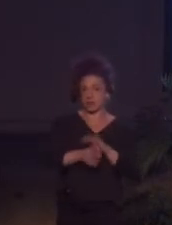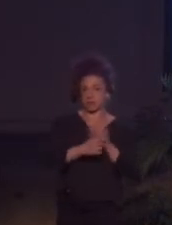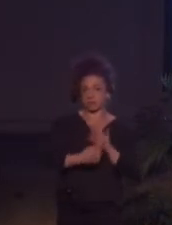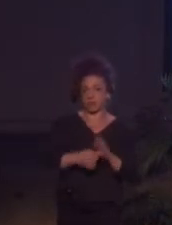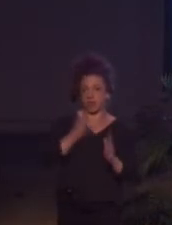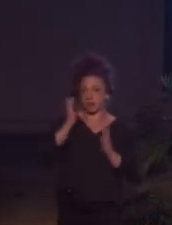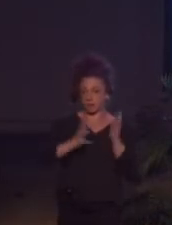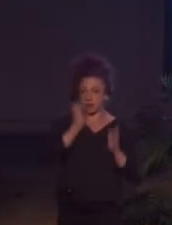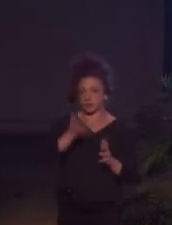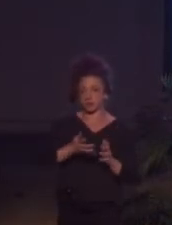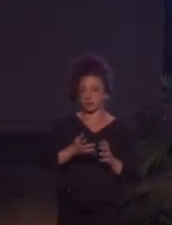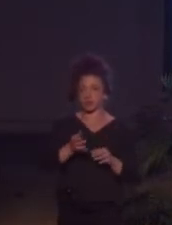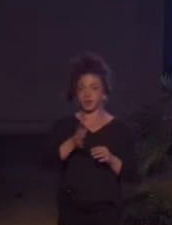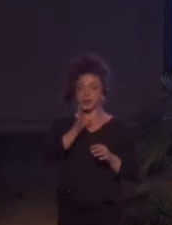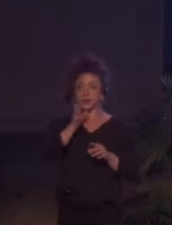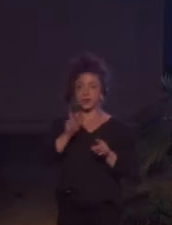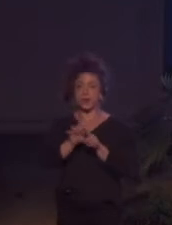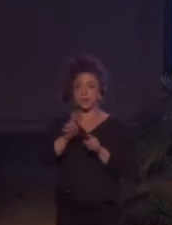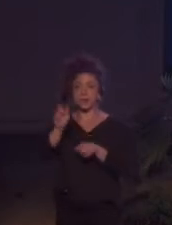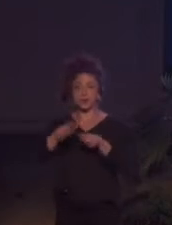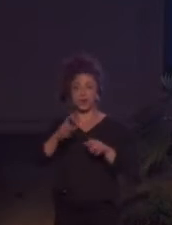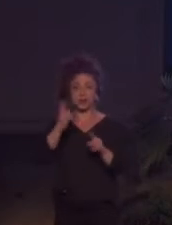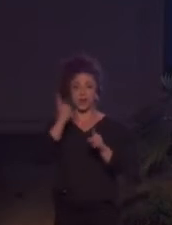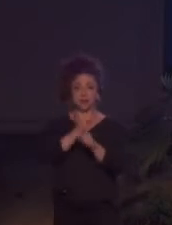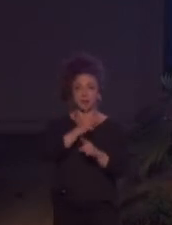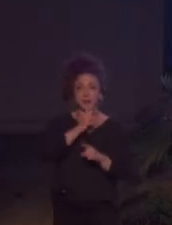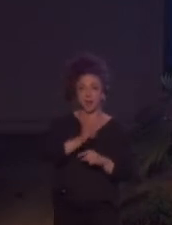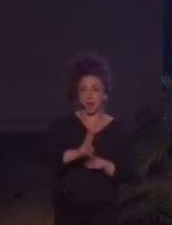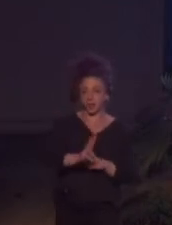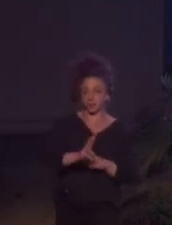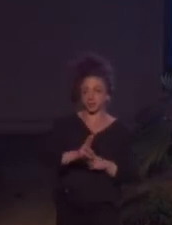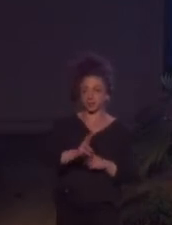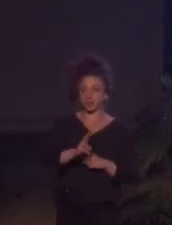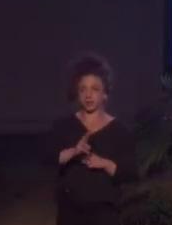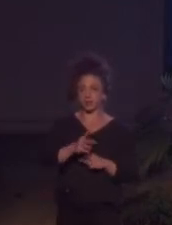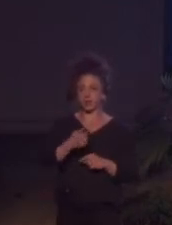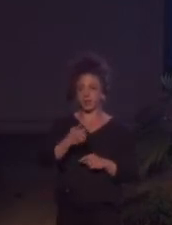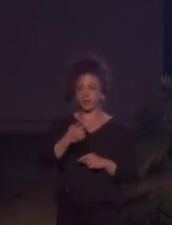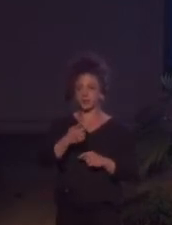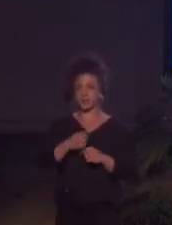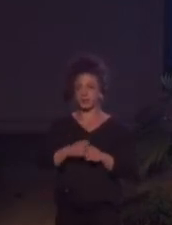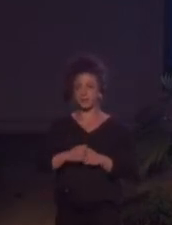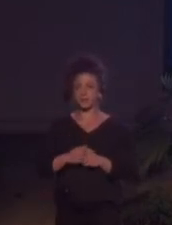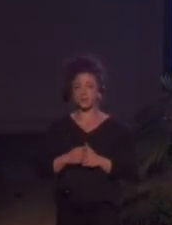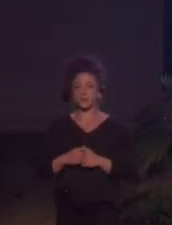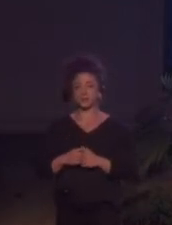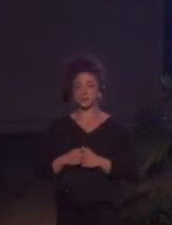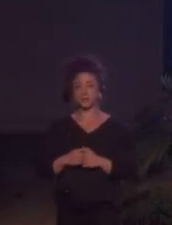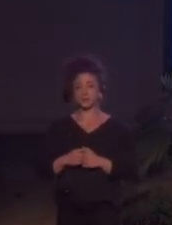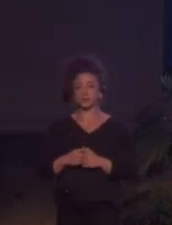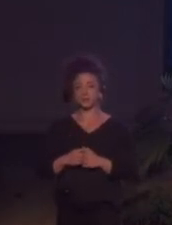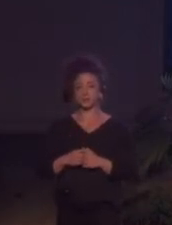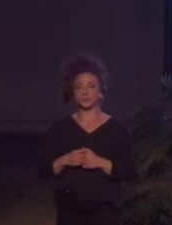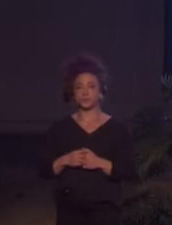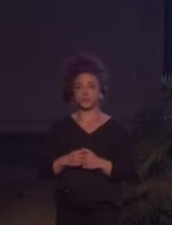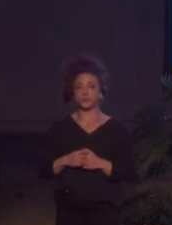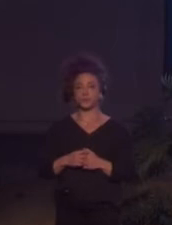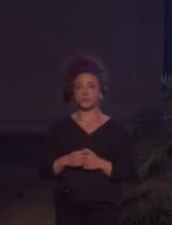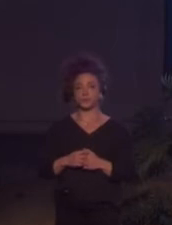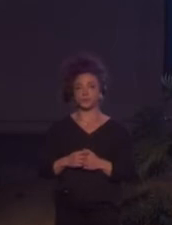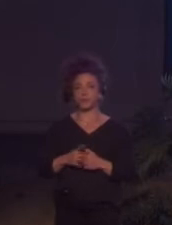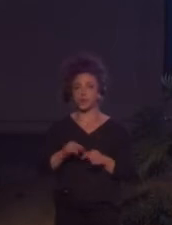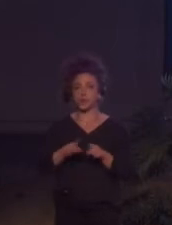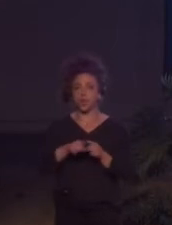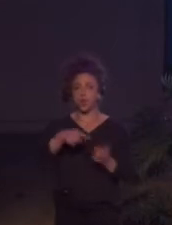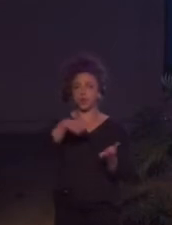exigitze, osea, beste aktivistei exigitzen ez diren gauzak, exigitzen dira antiespezistei, ez lan,